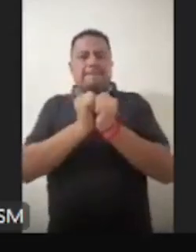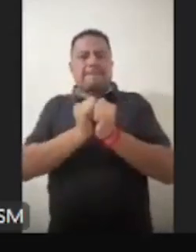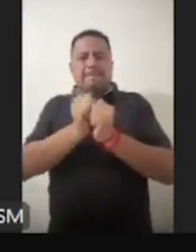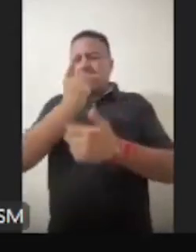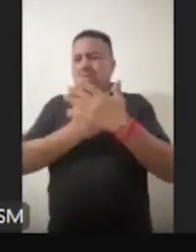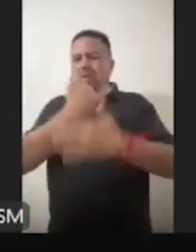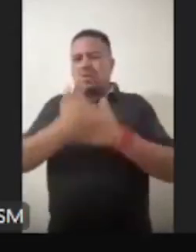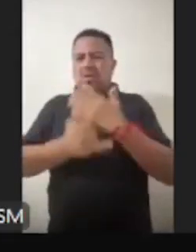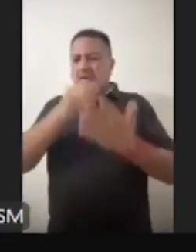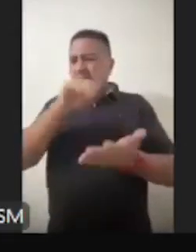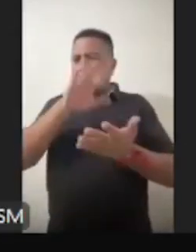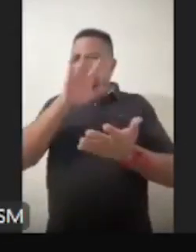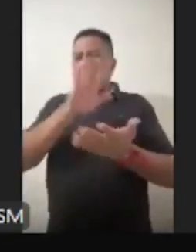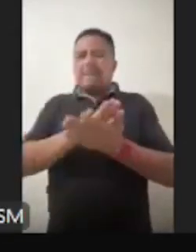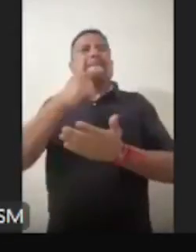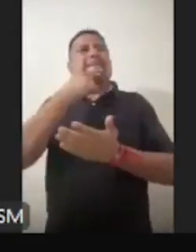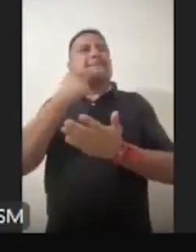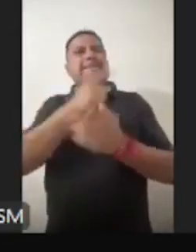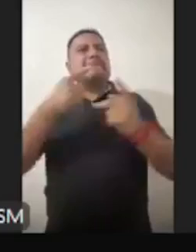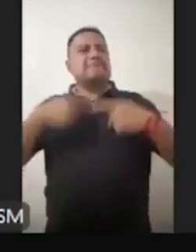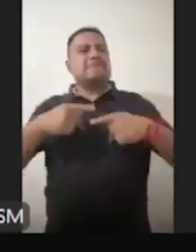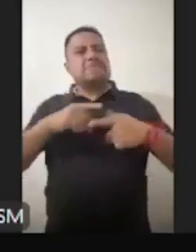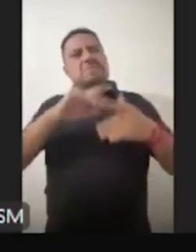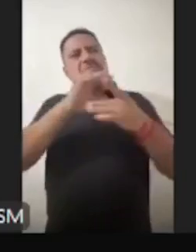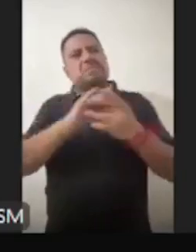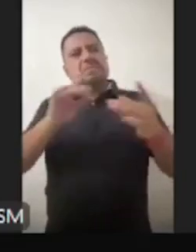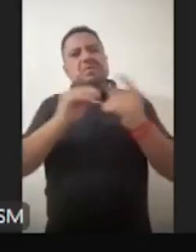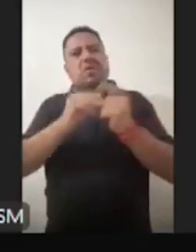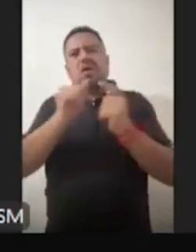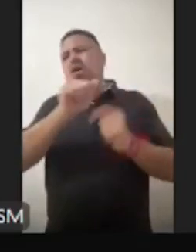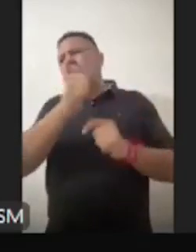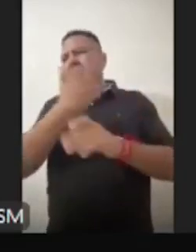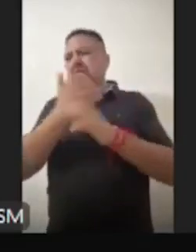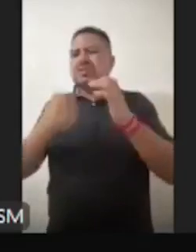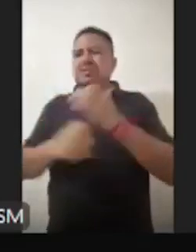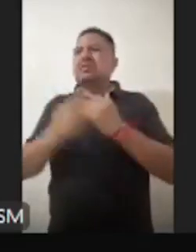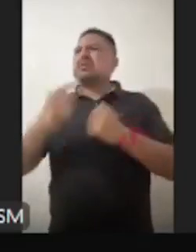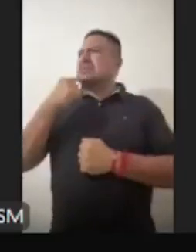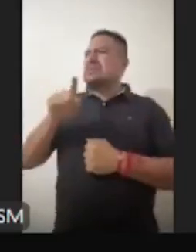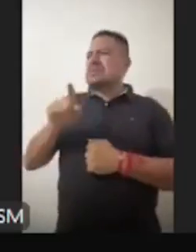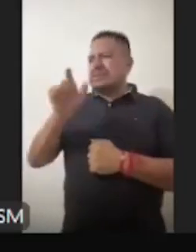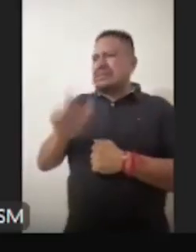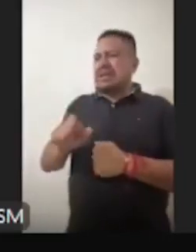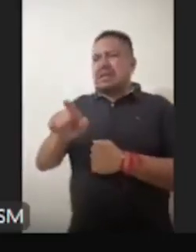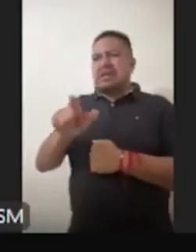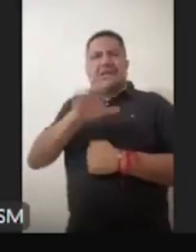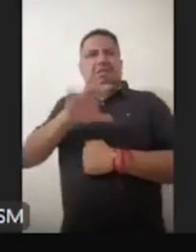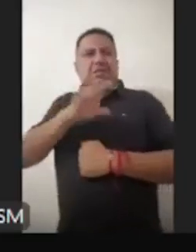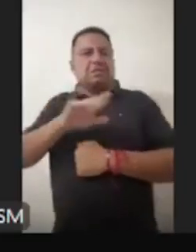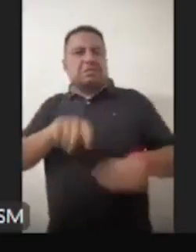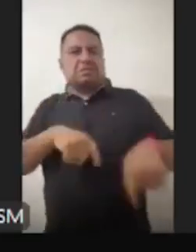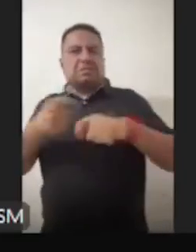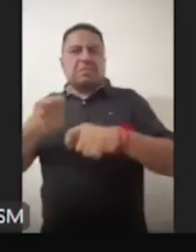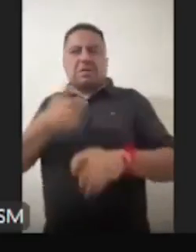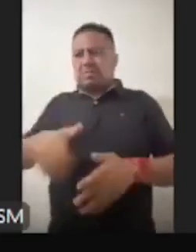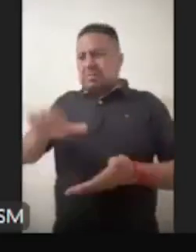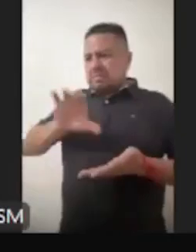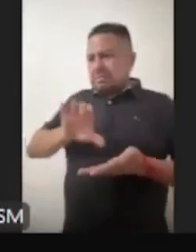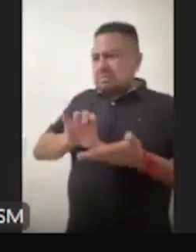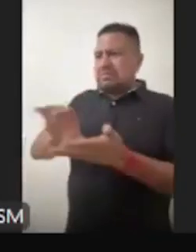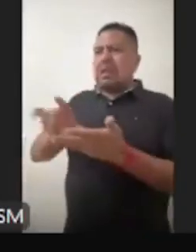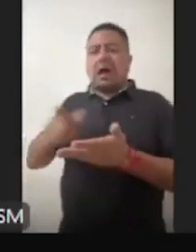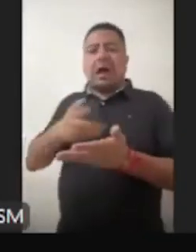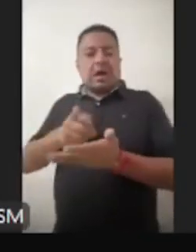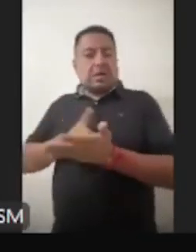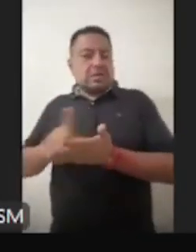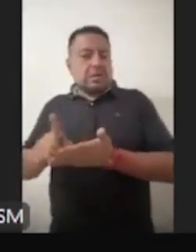se establece que la parte denunciante señaló, entre otras cosas, que los denunciados omitieron entregarle las prerrogativas que tiene derecho a